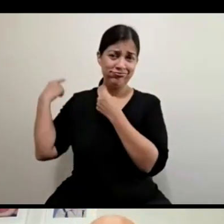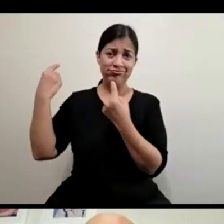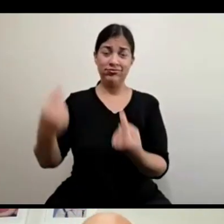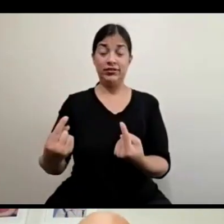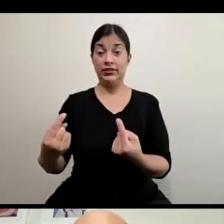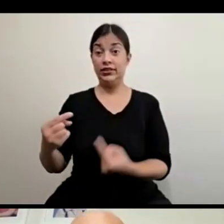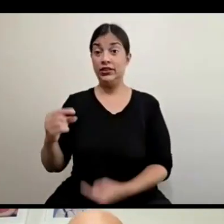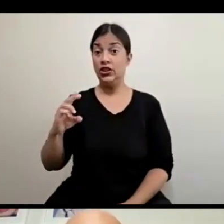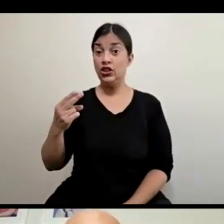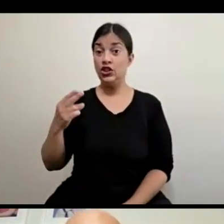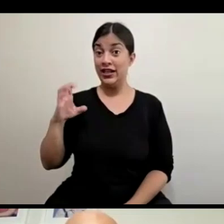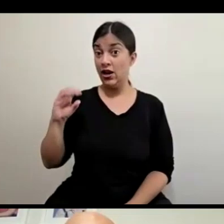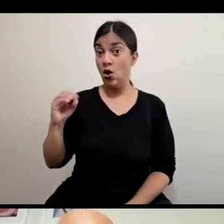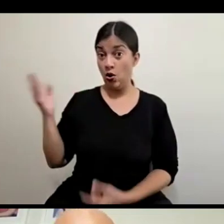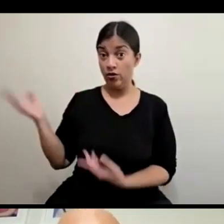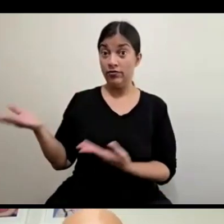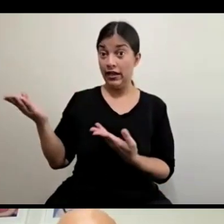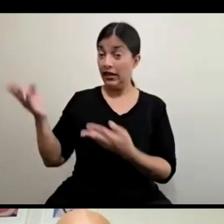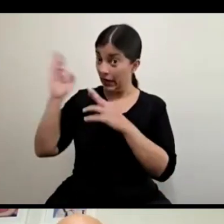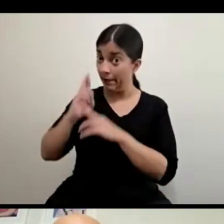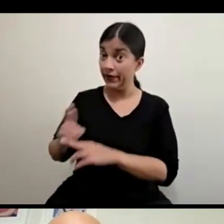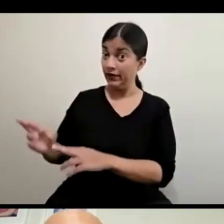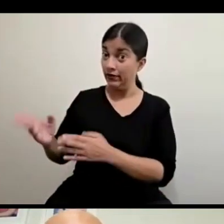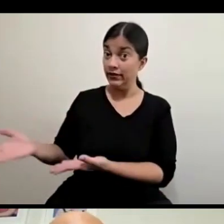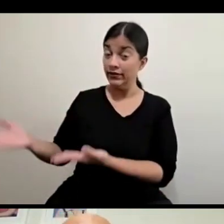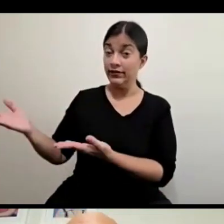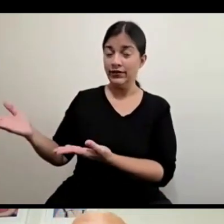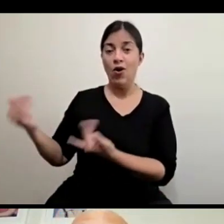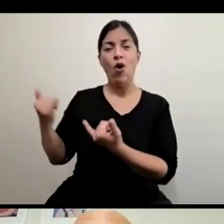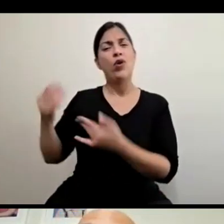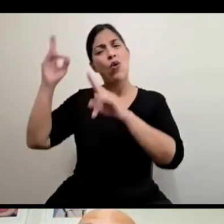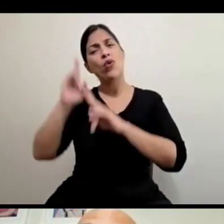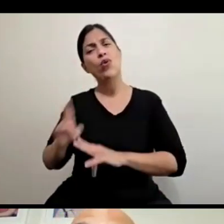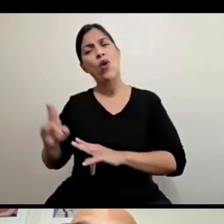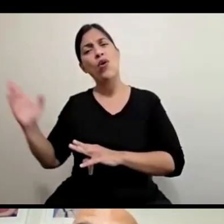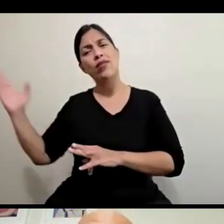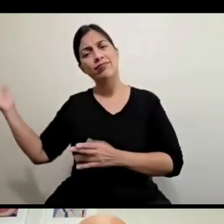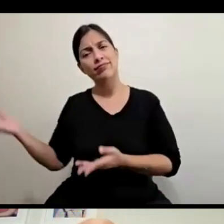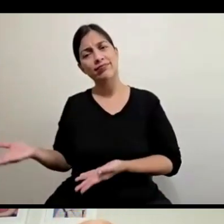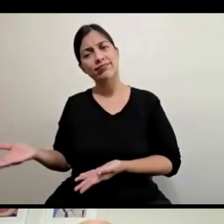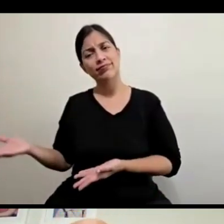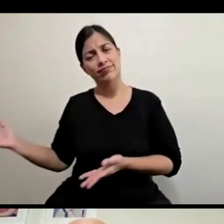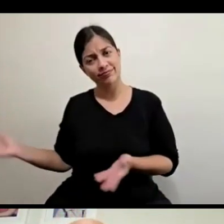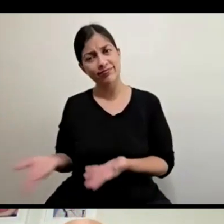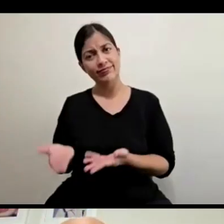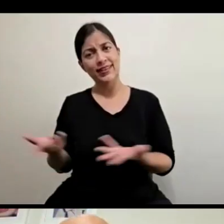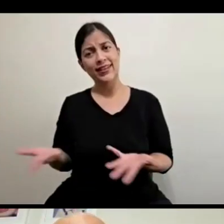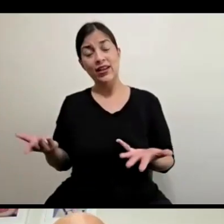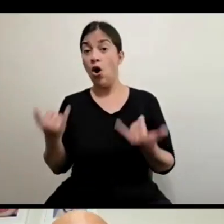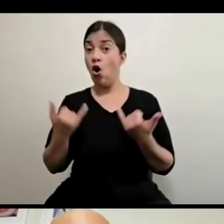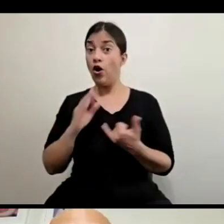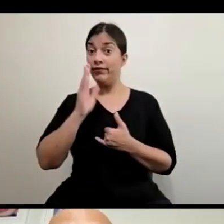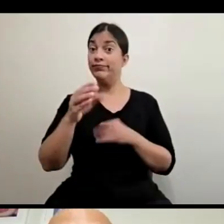una persona muy respetada, así que nos honra su presencia y hoy vamos a anunciar un proyecto espectacular que